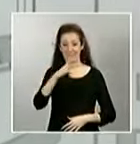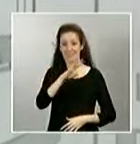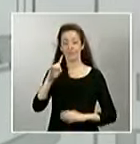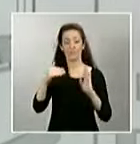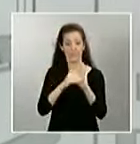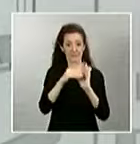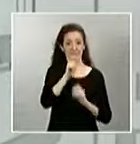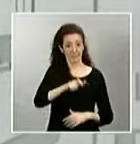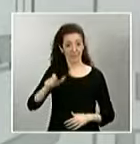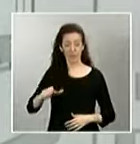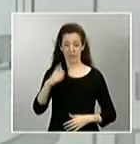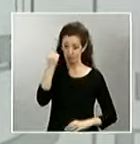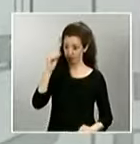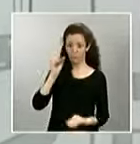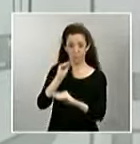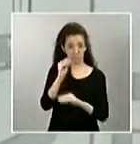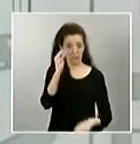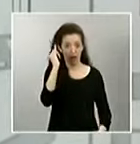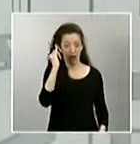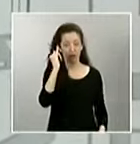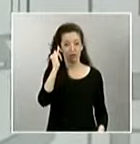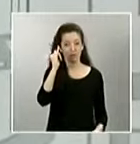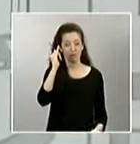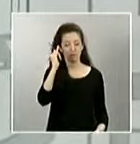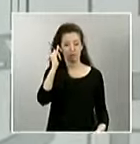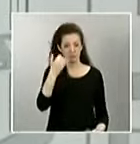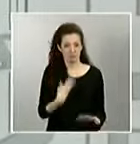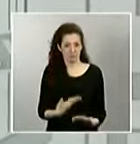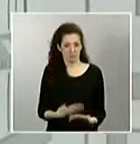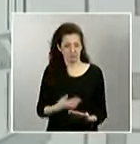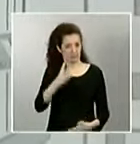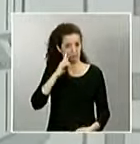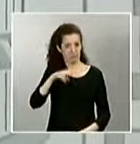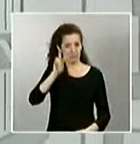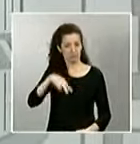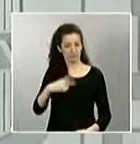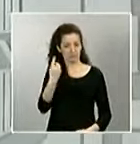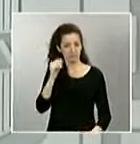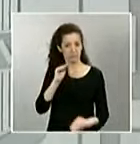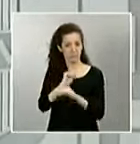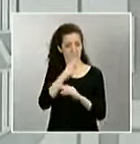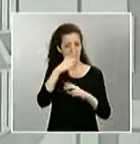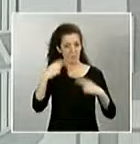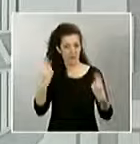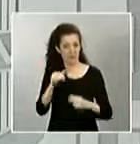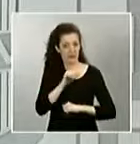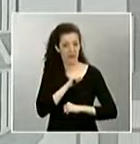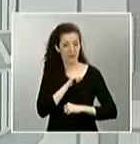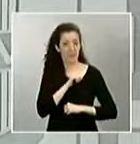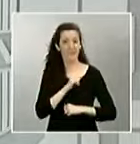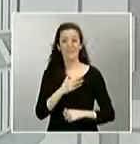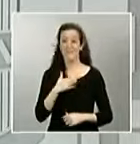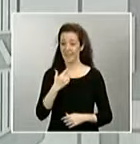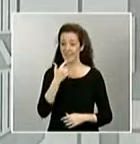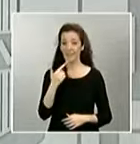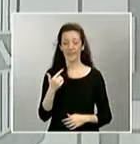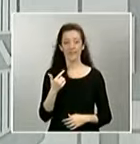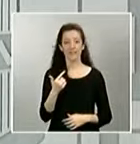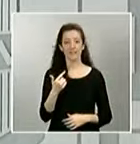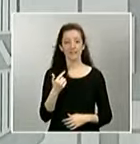día de hoy reconocido la prestación pública de desempleo, suponen una nómina, un importe de 1